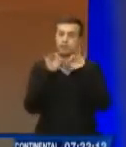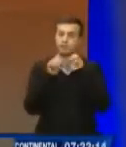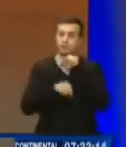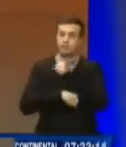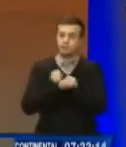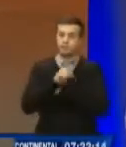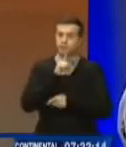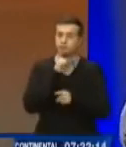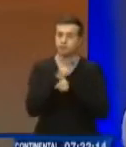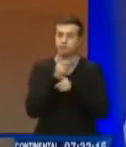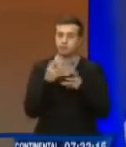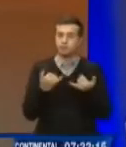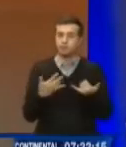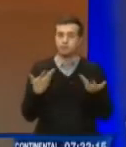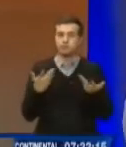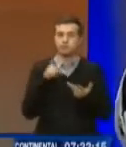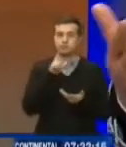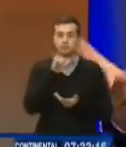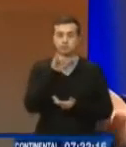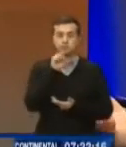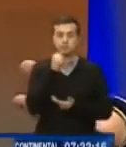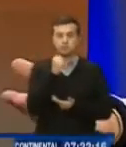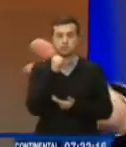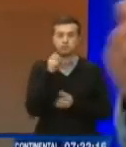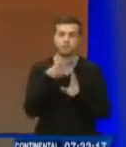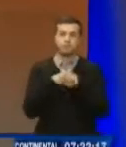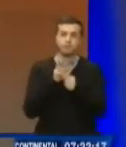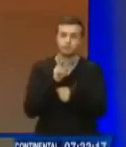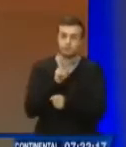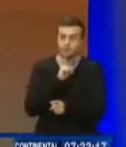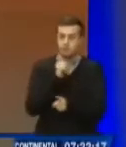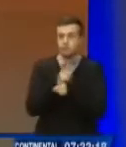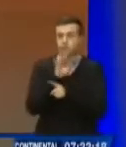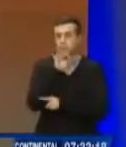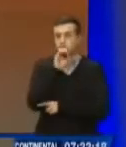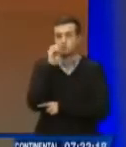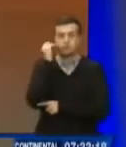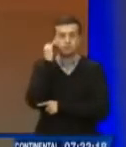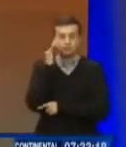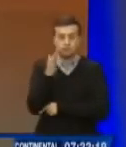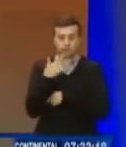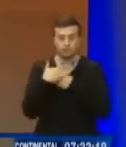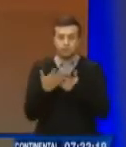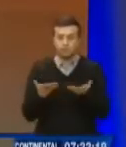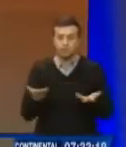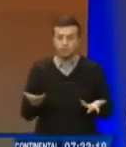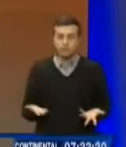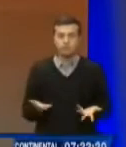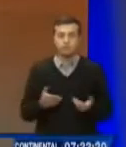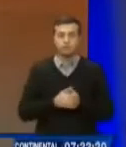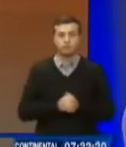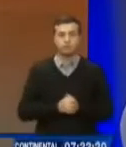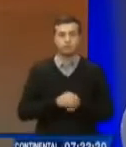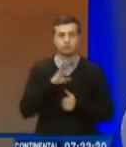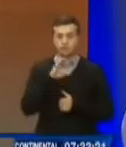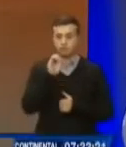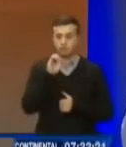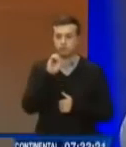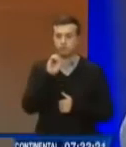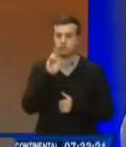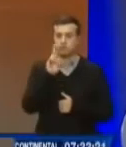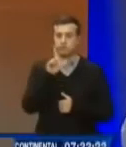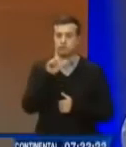qué es lo que ocurre sale luis chiriboga bueno él con estos noventa 90 días carlos villacís